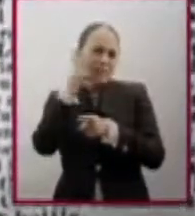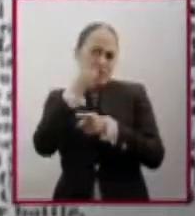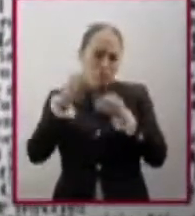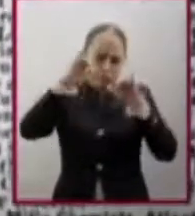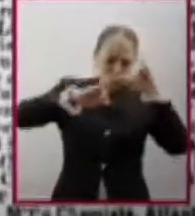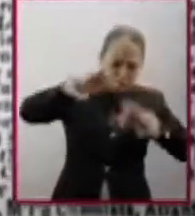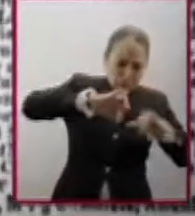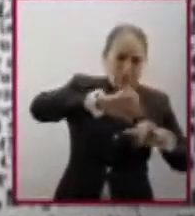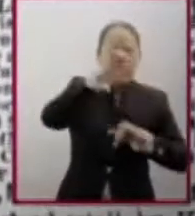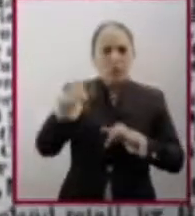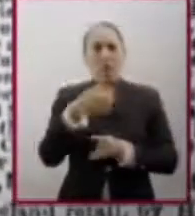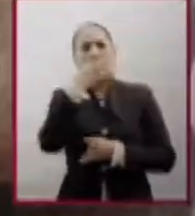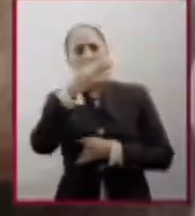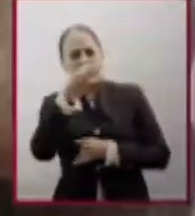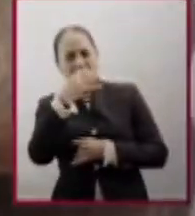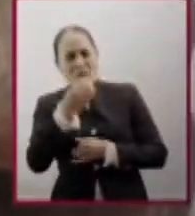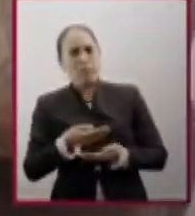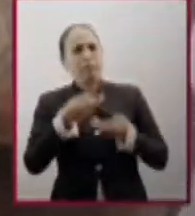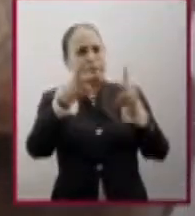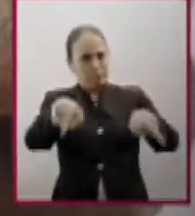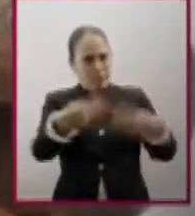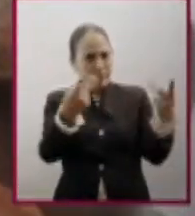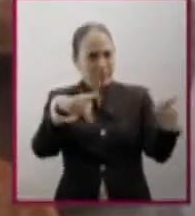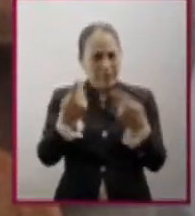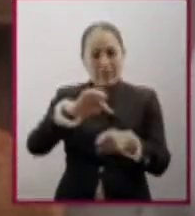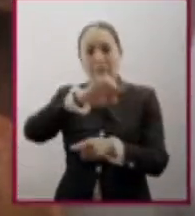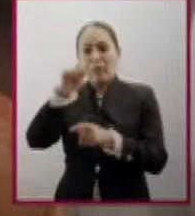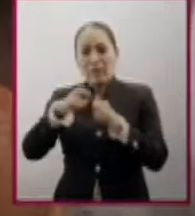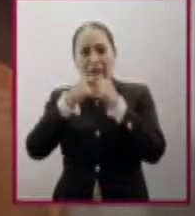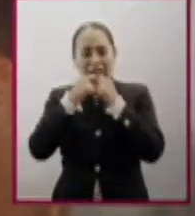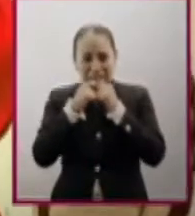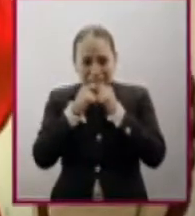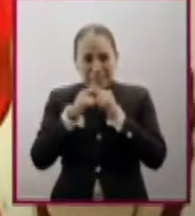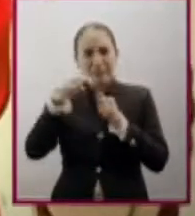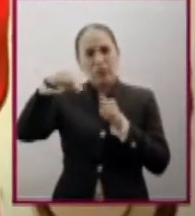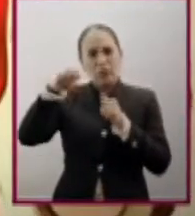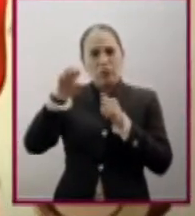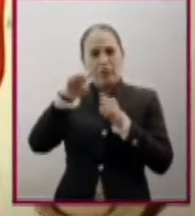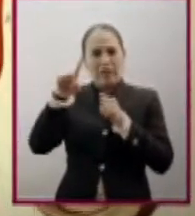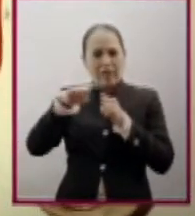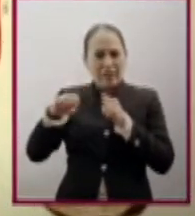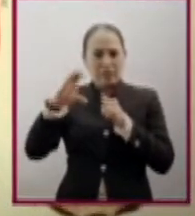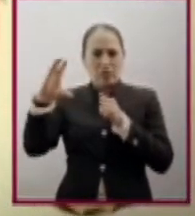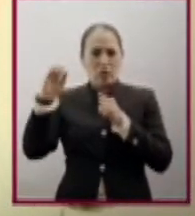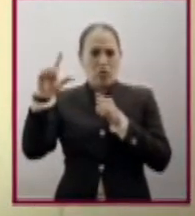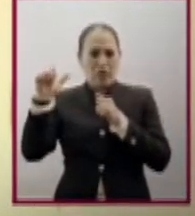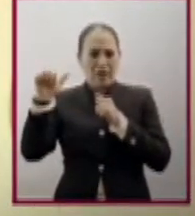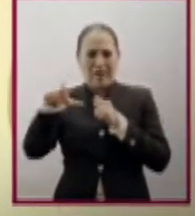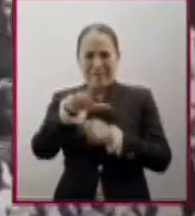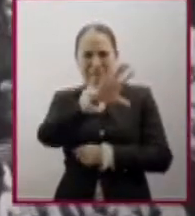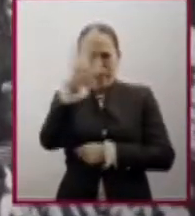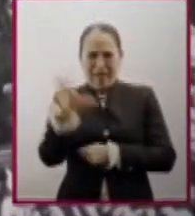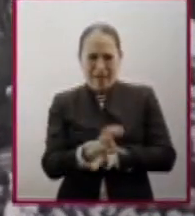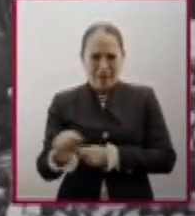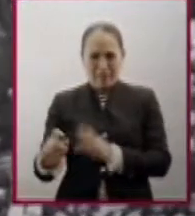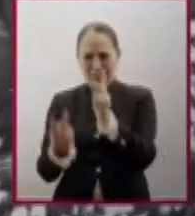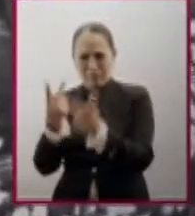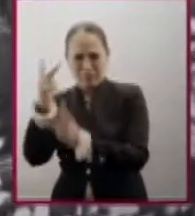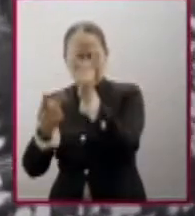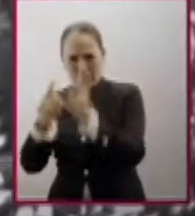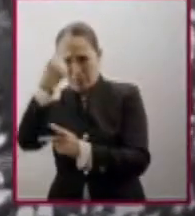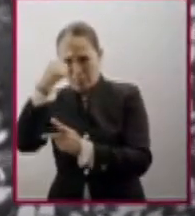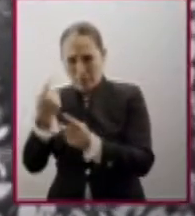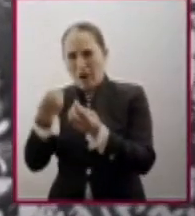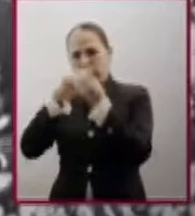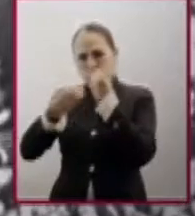medicamento. Después, a ese vino le añadió nuez de cola, una especie de nuez originaria del continente africano que se consumía para